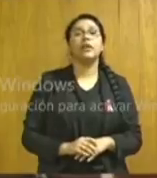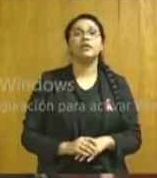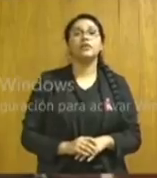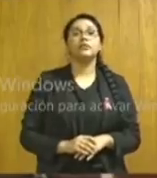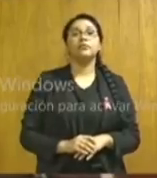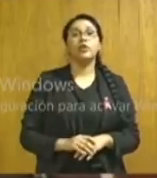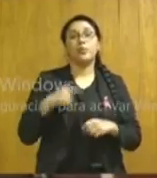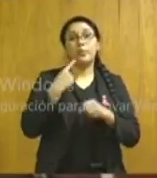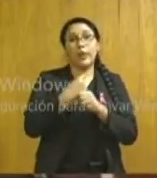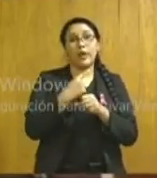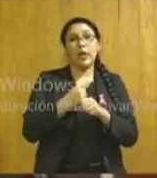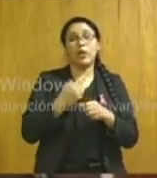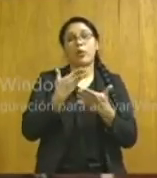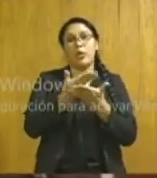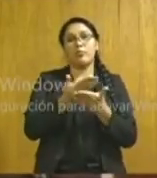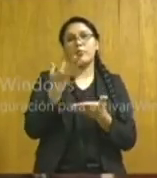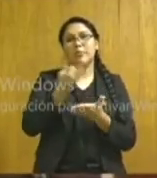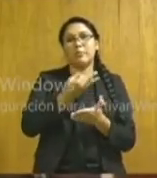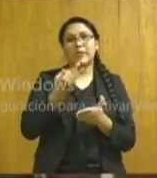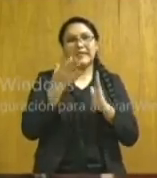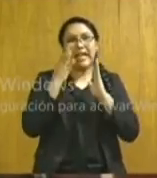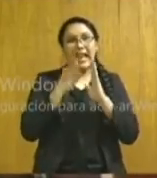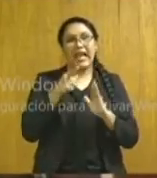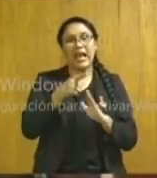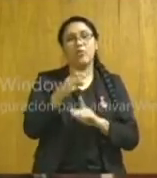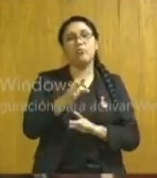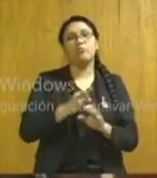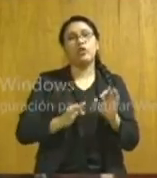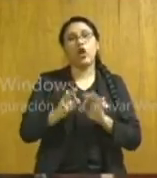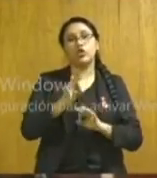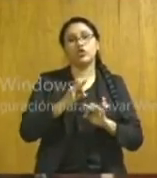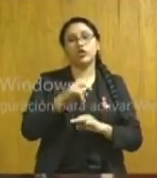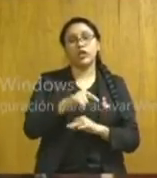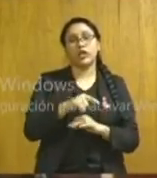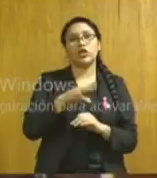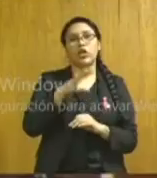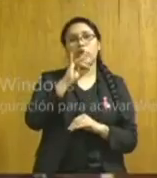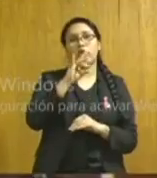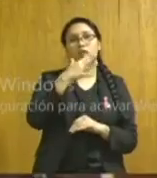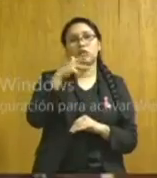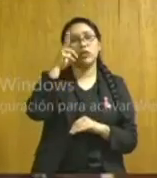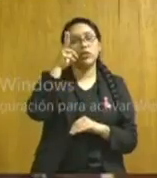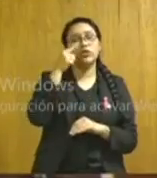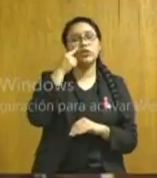y solicitar el tratamiento preferencial al proyecto